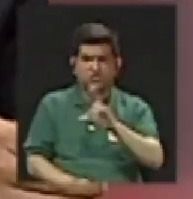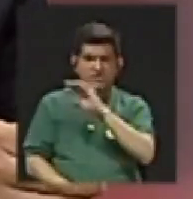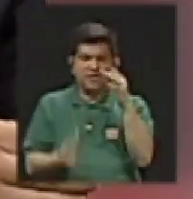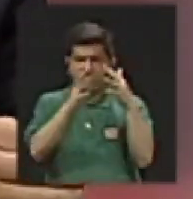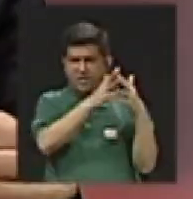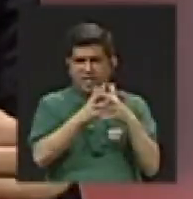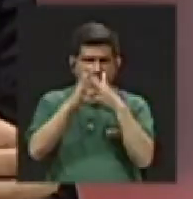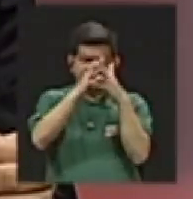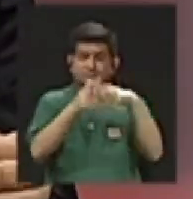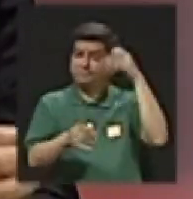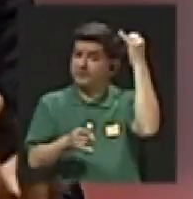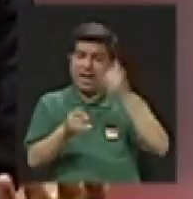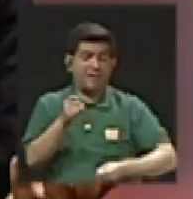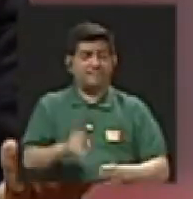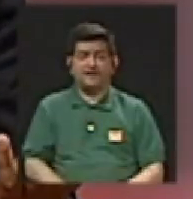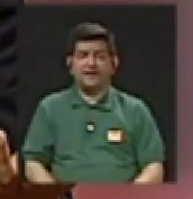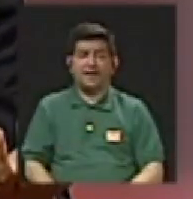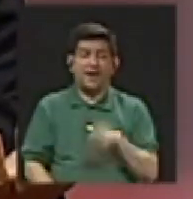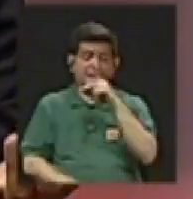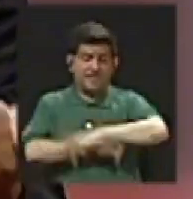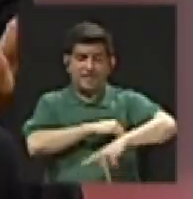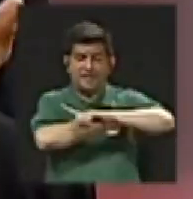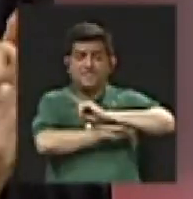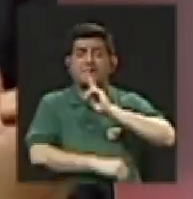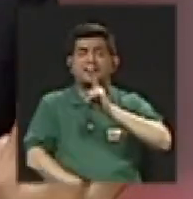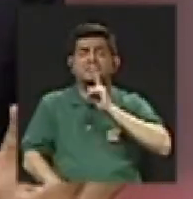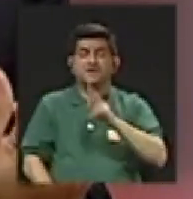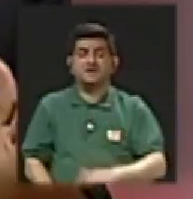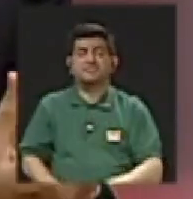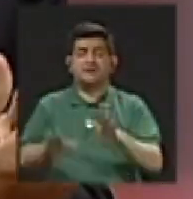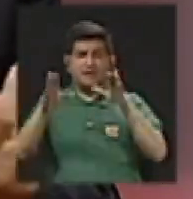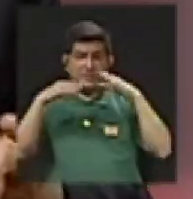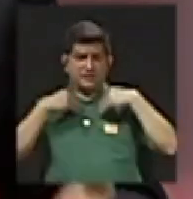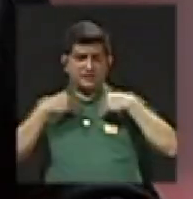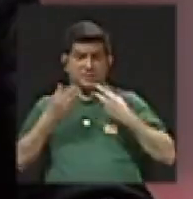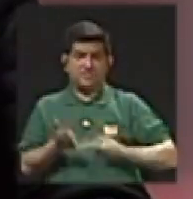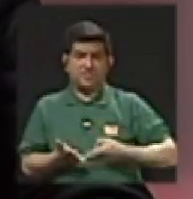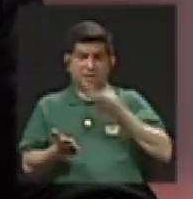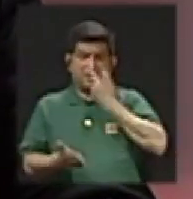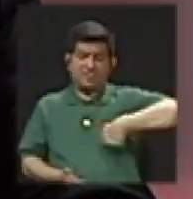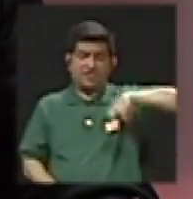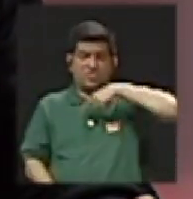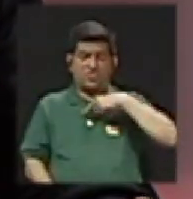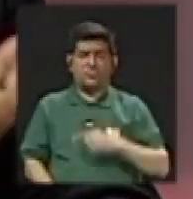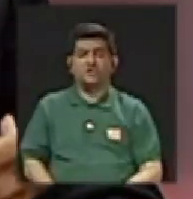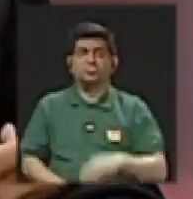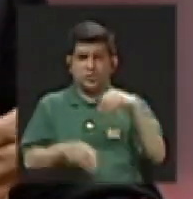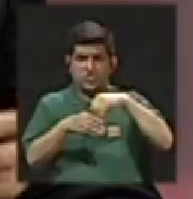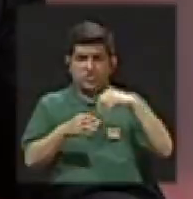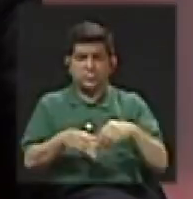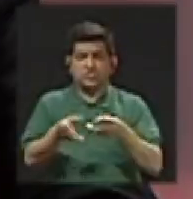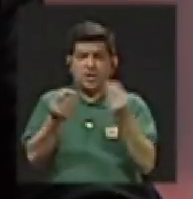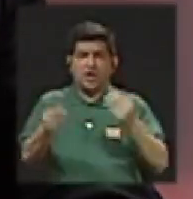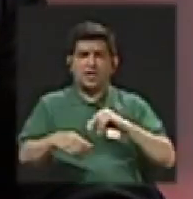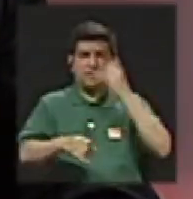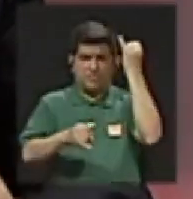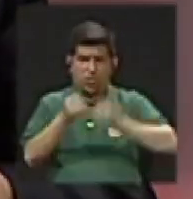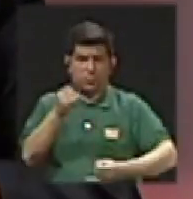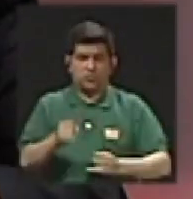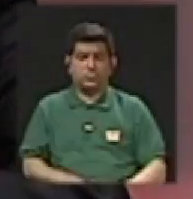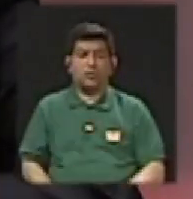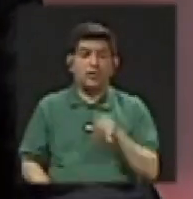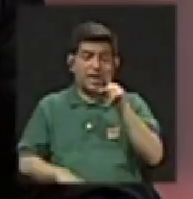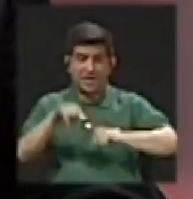Estados Unidos, que al final de cuentas es el país que realmente recibe el valor que nosotros contribuimos en el producto final. Entonces